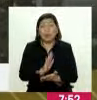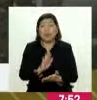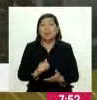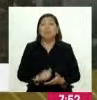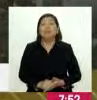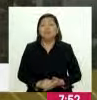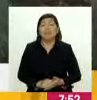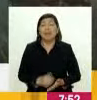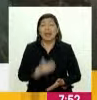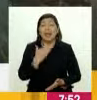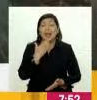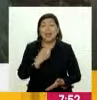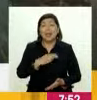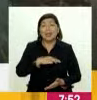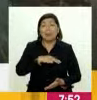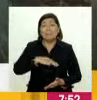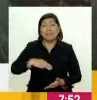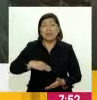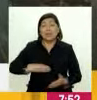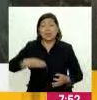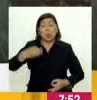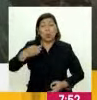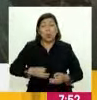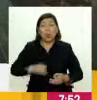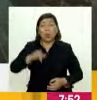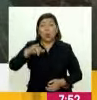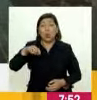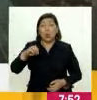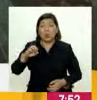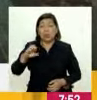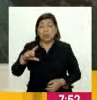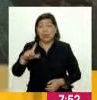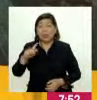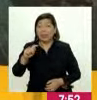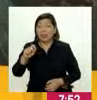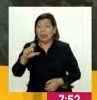Gracias al ministro de Justicia, José Tello. Y a propósito de justicia, ¿no? Hoy...